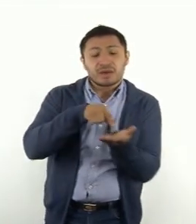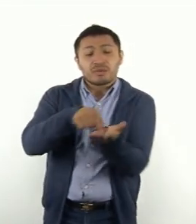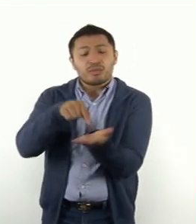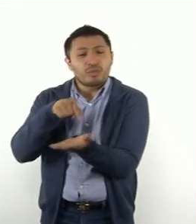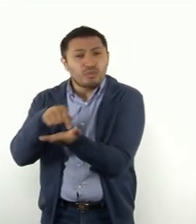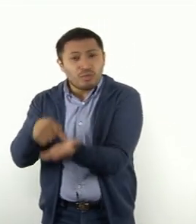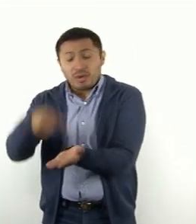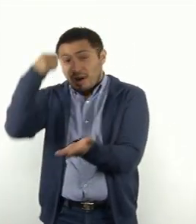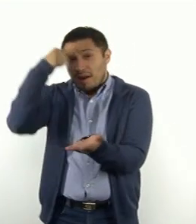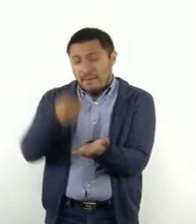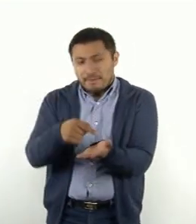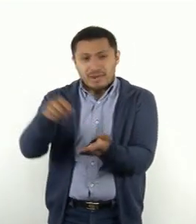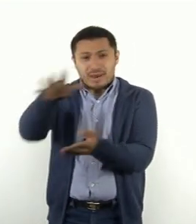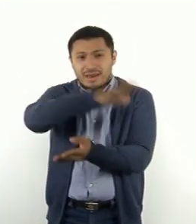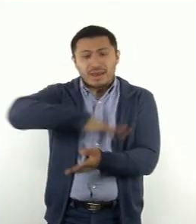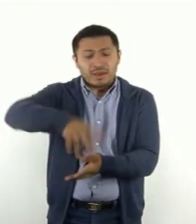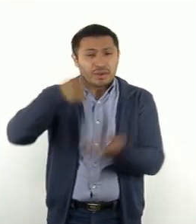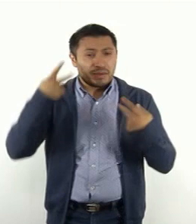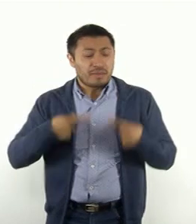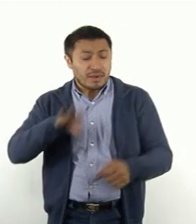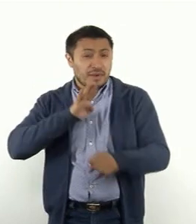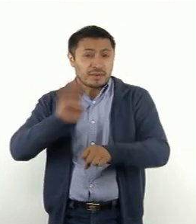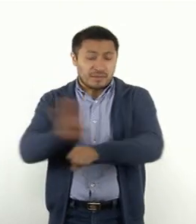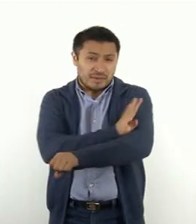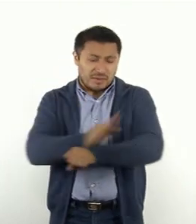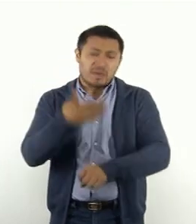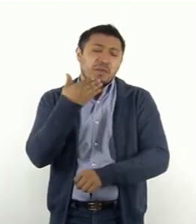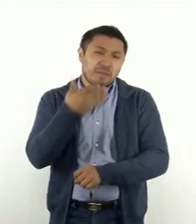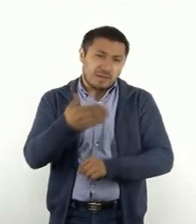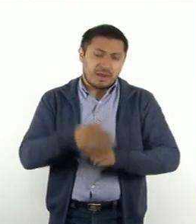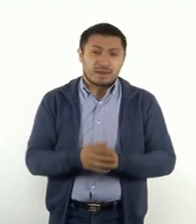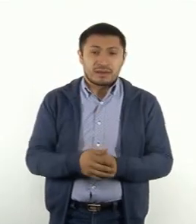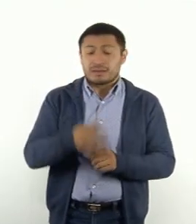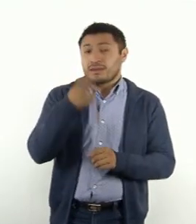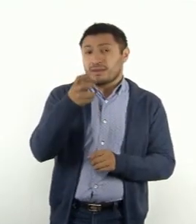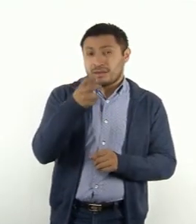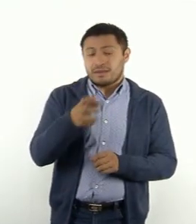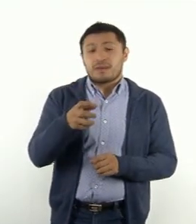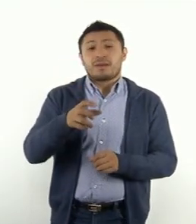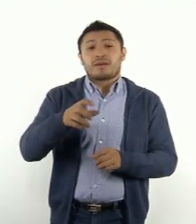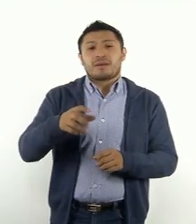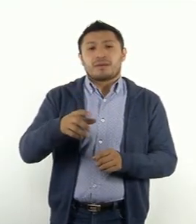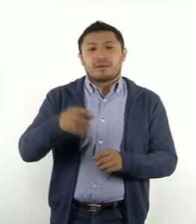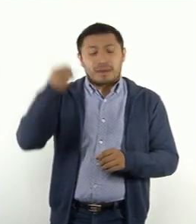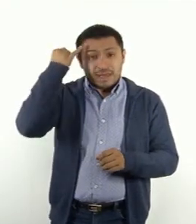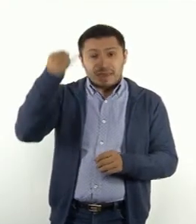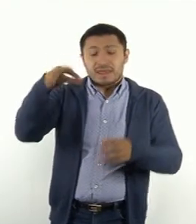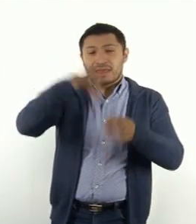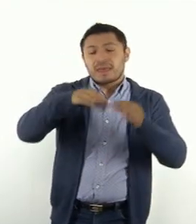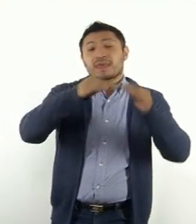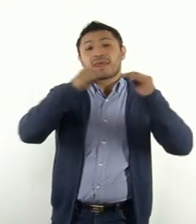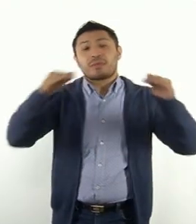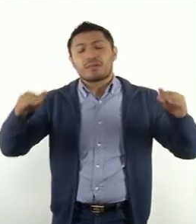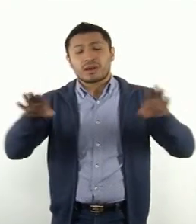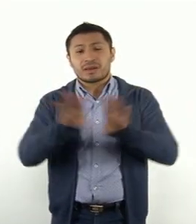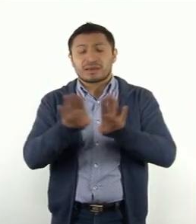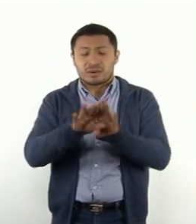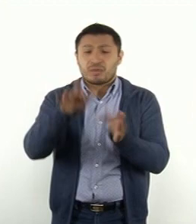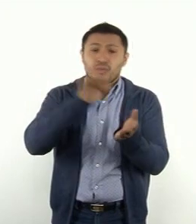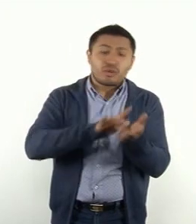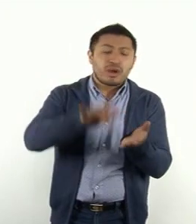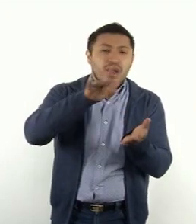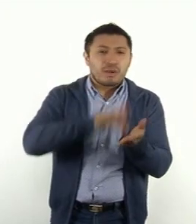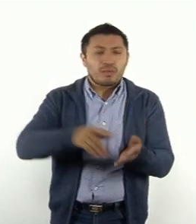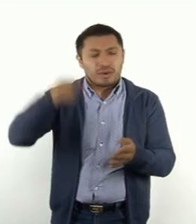del bien común. Por eso, también se afirma que la democracia incentiva la pluralidad de